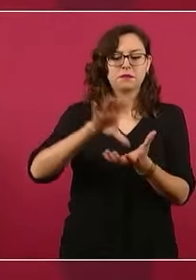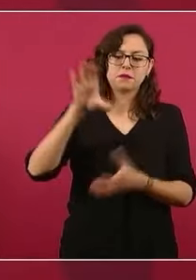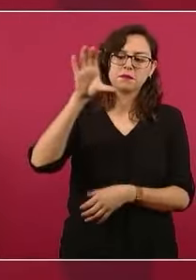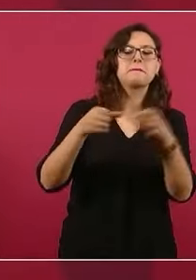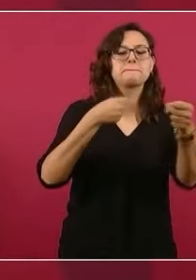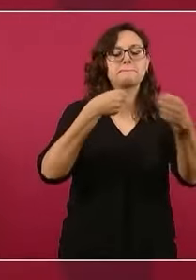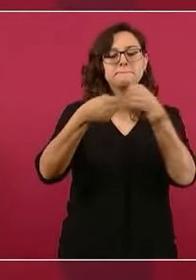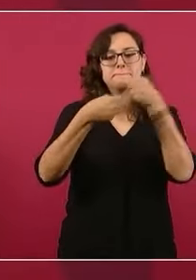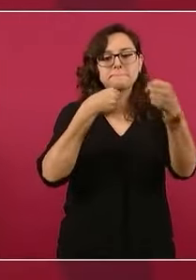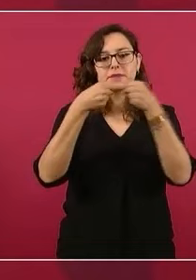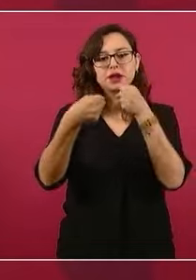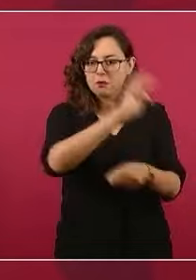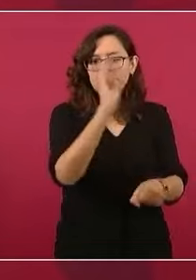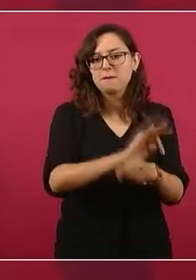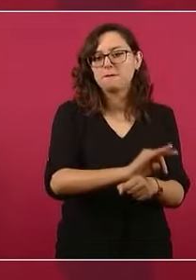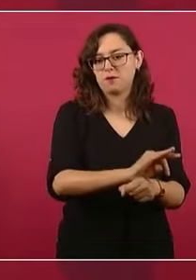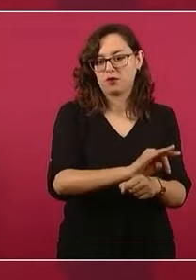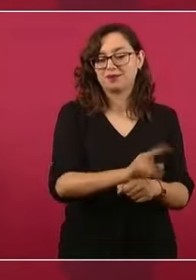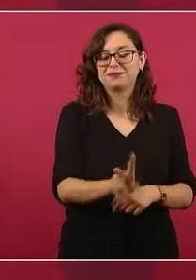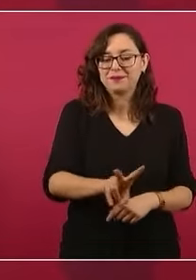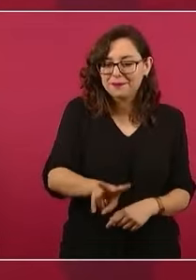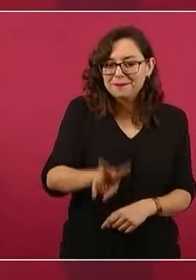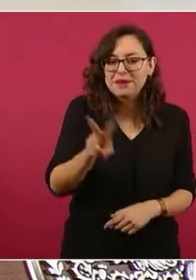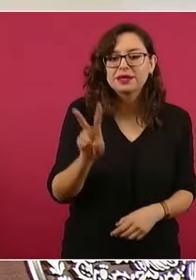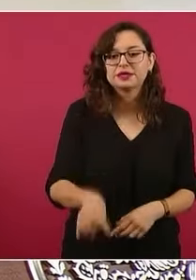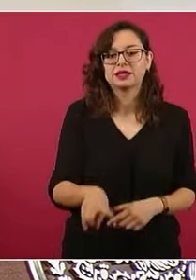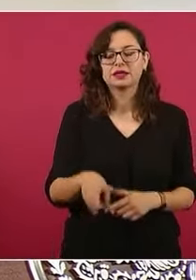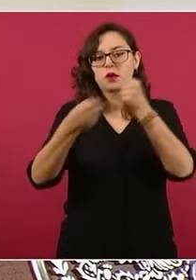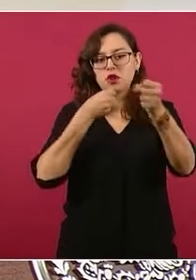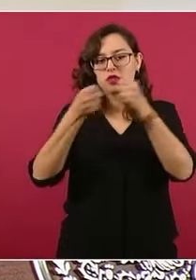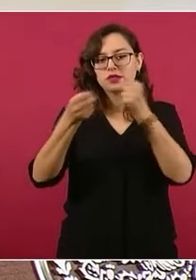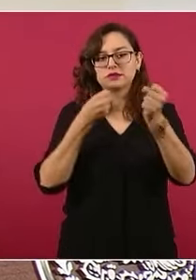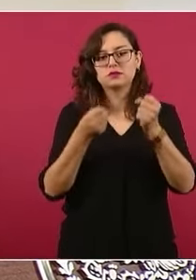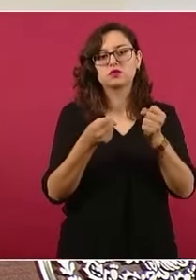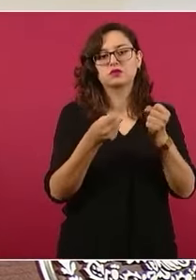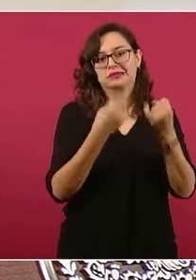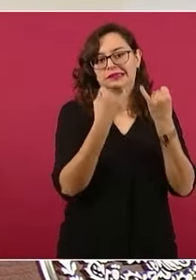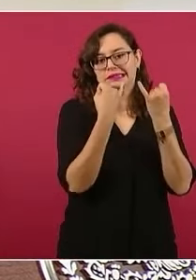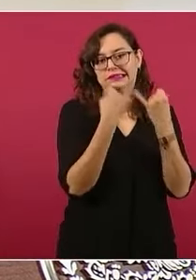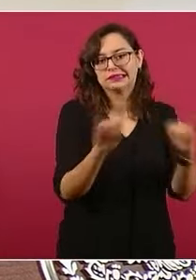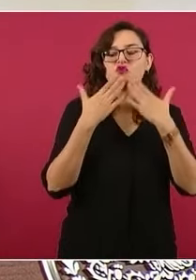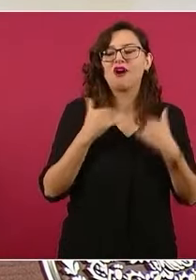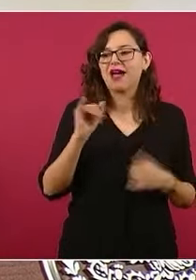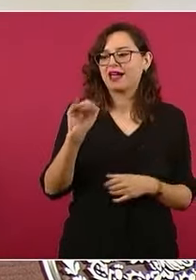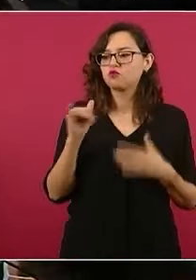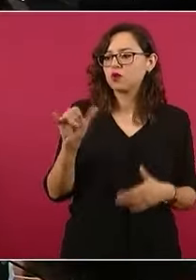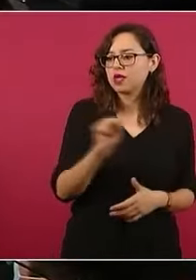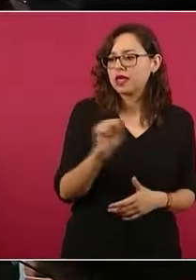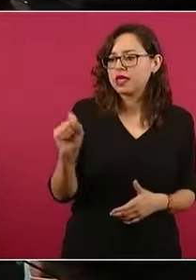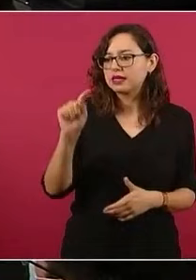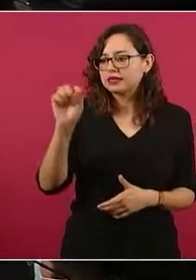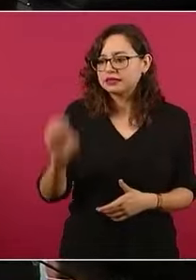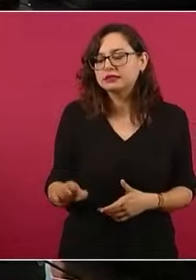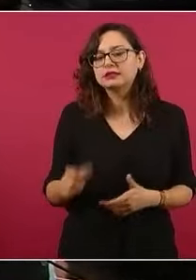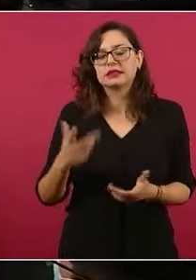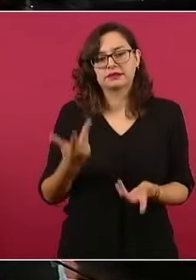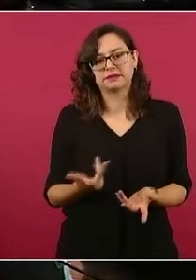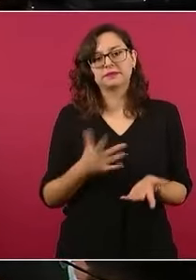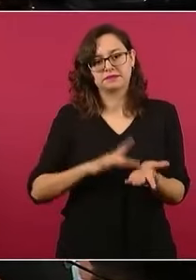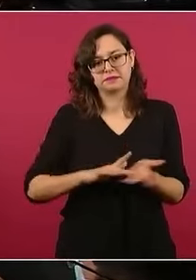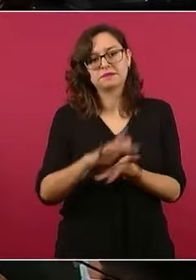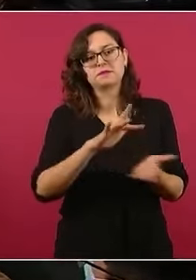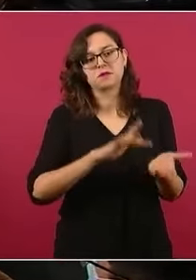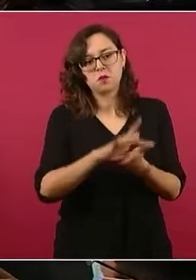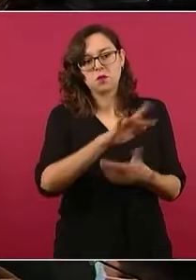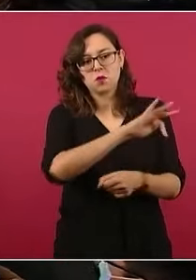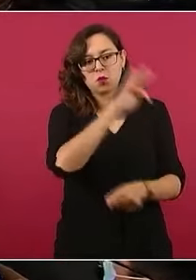auténticos periodistas que trabajan por su cuenta y no tienen seguridad social. Entonces vamos a